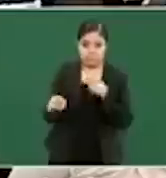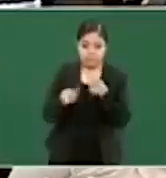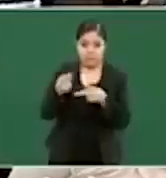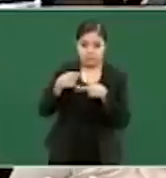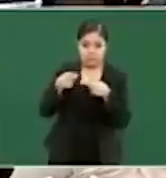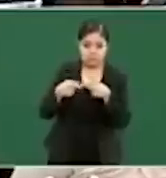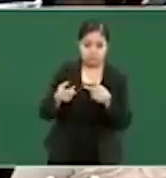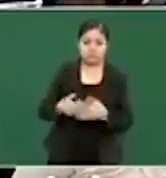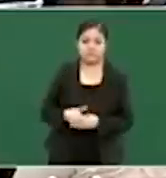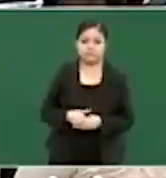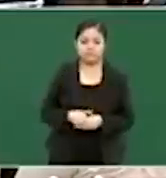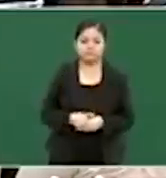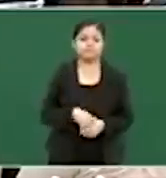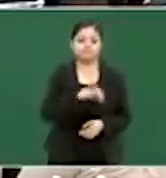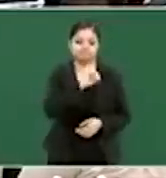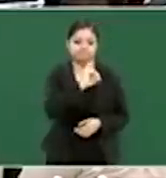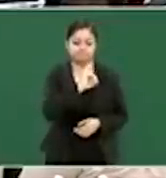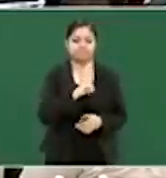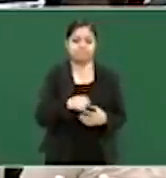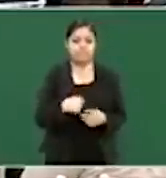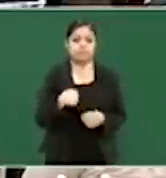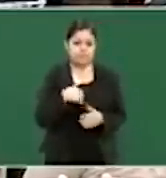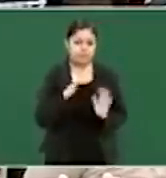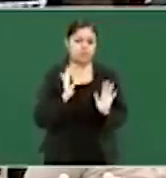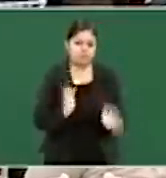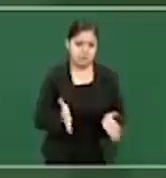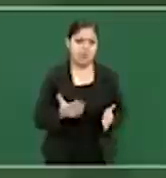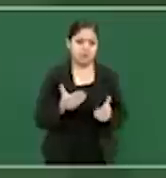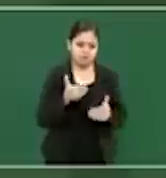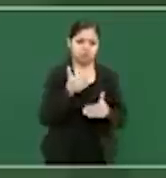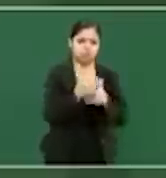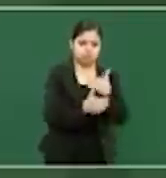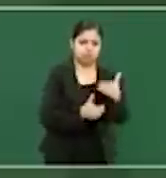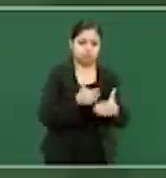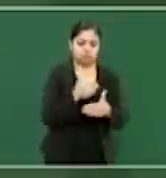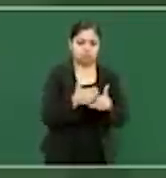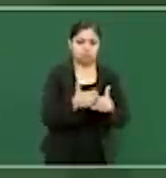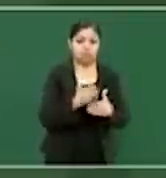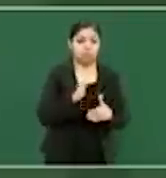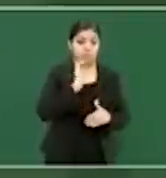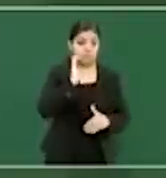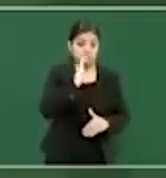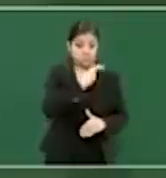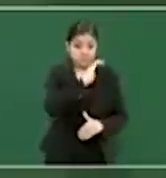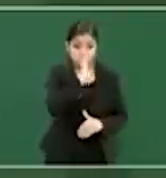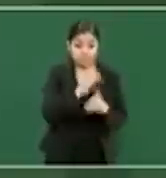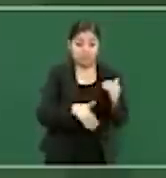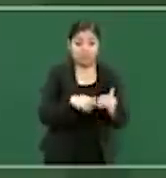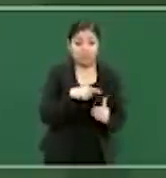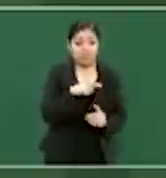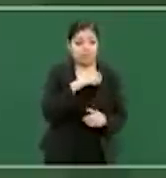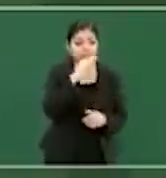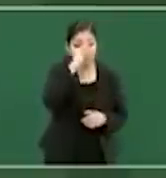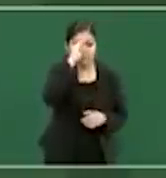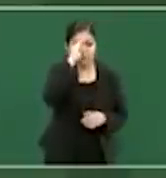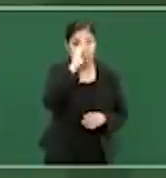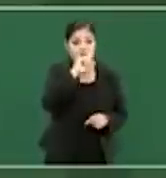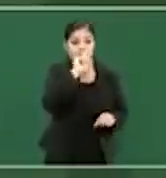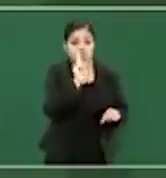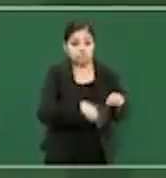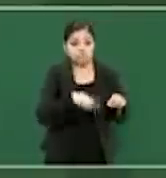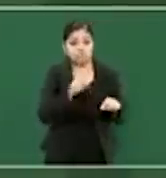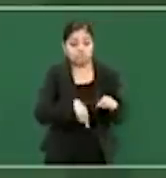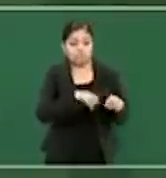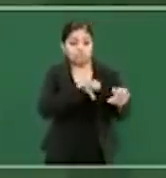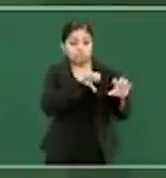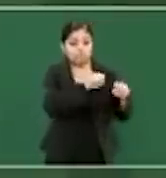respecto. Sí, mire, sí, vamos avanzando. No está terminado por entero